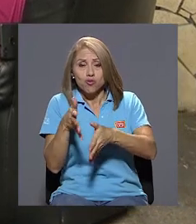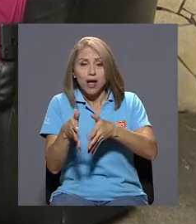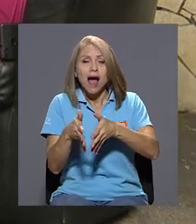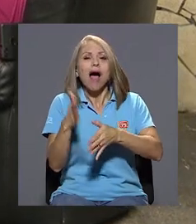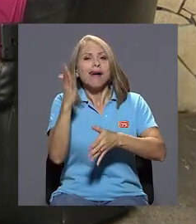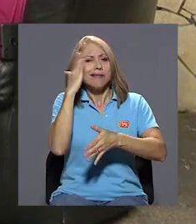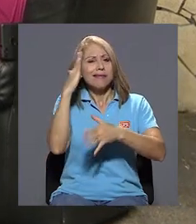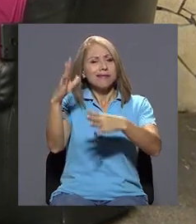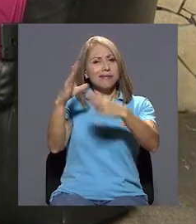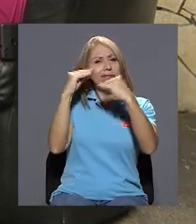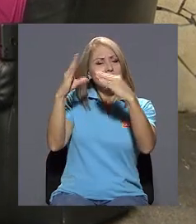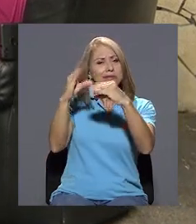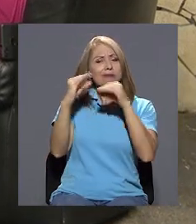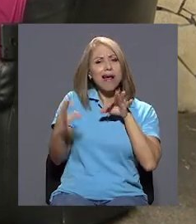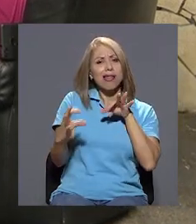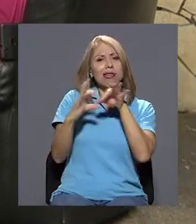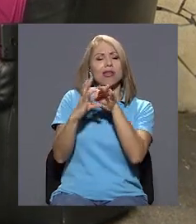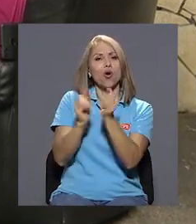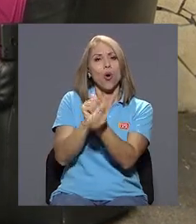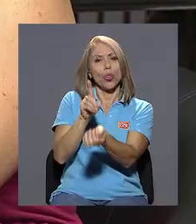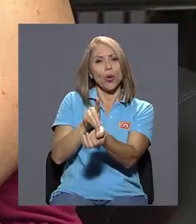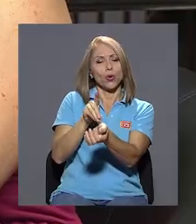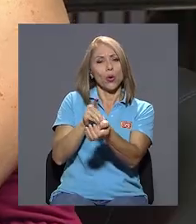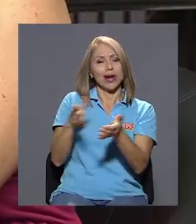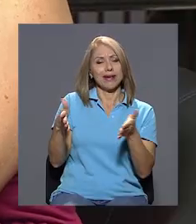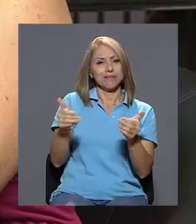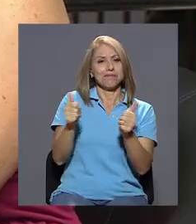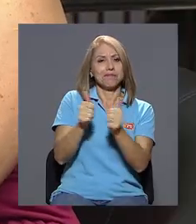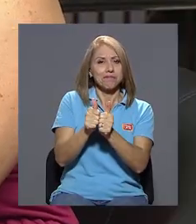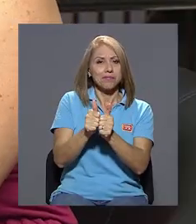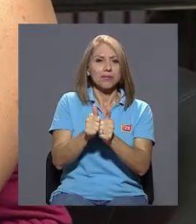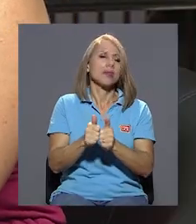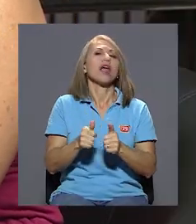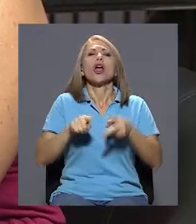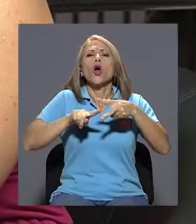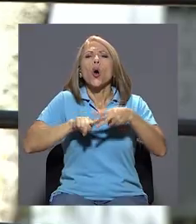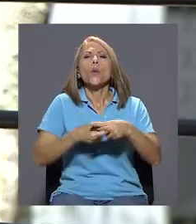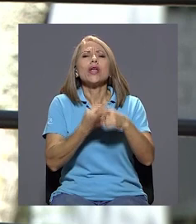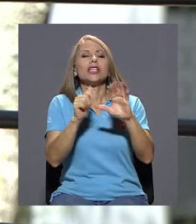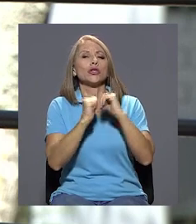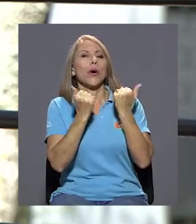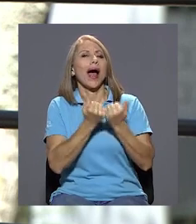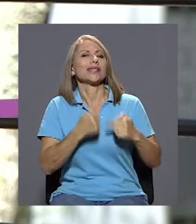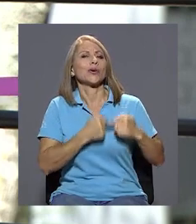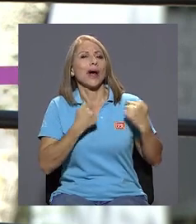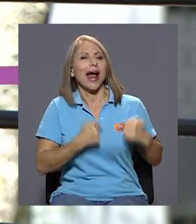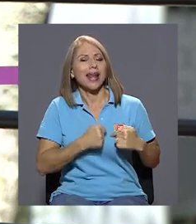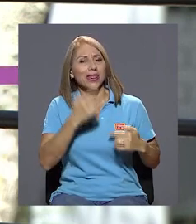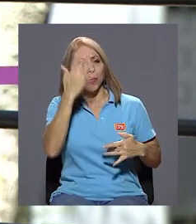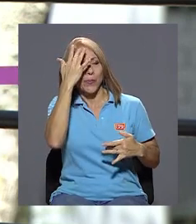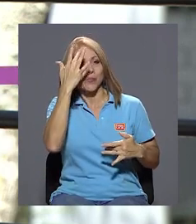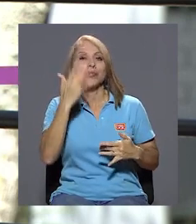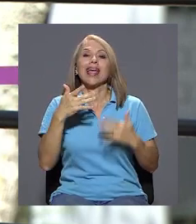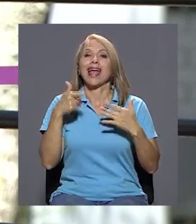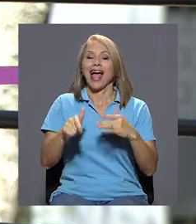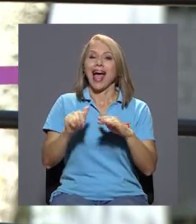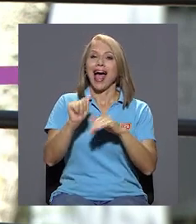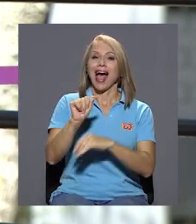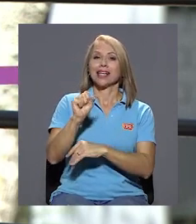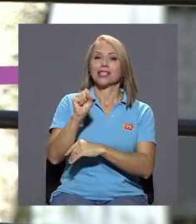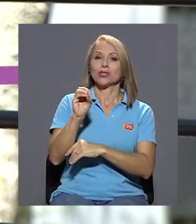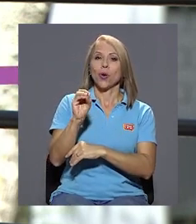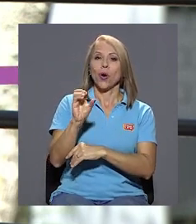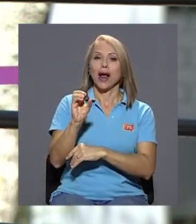informada con su doctora de cabecera. ¿Cómo inició ASOCardio? Ok, ASOCardio inició,